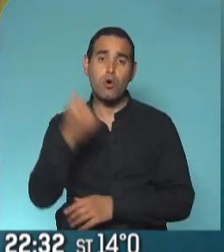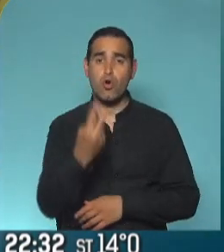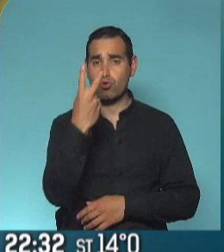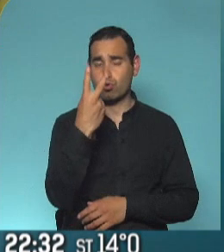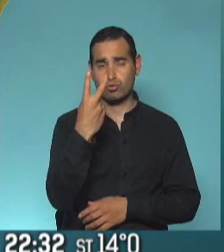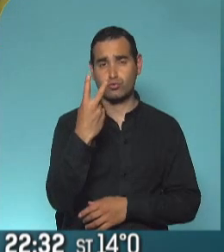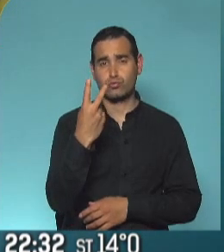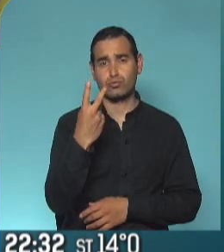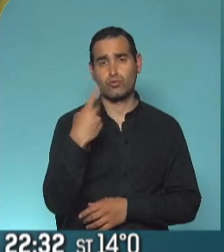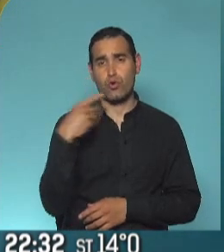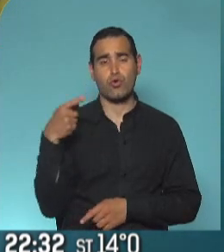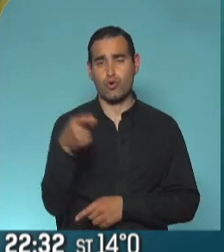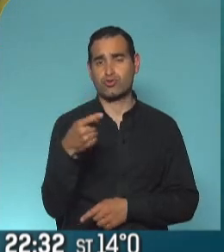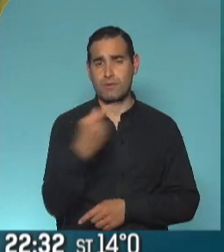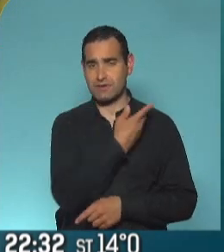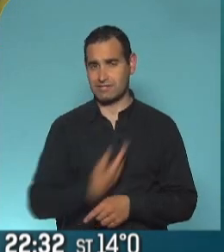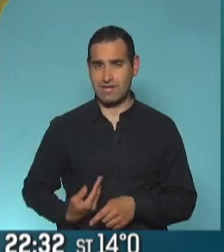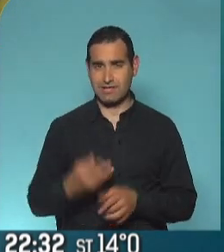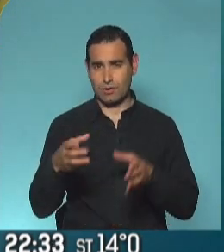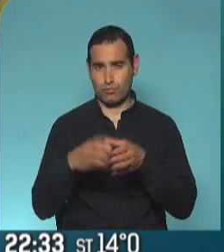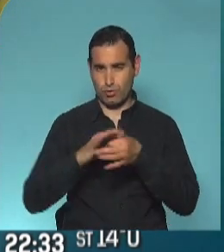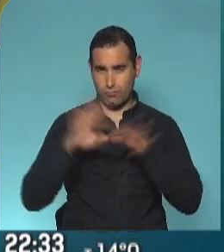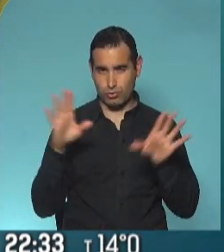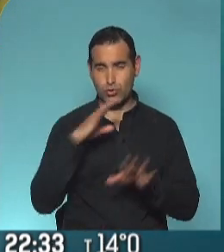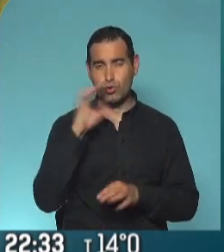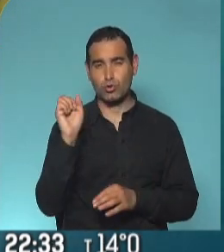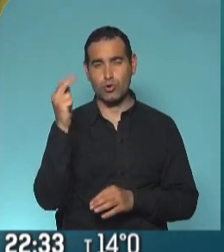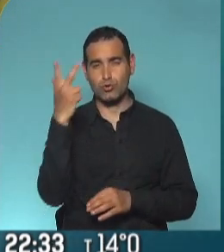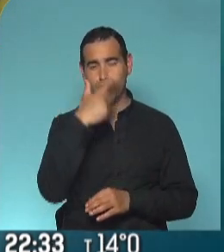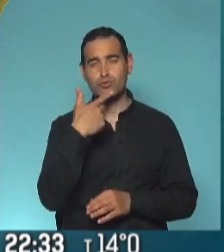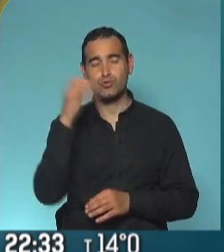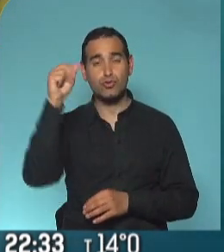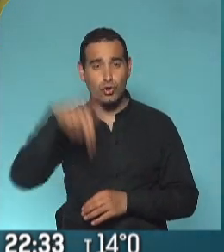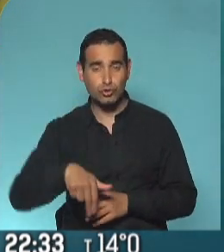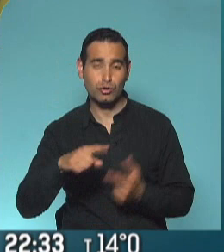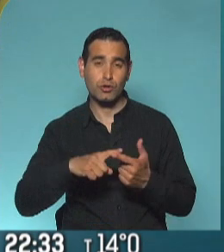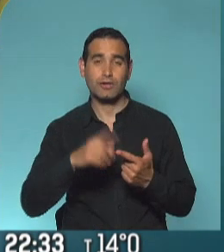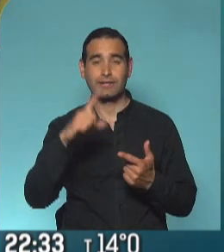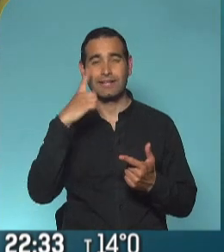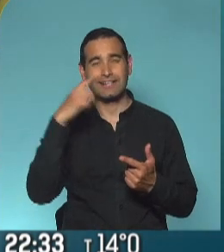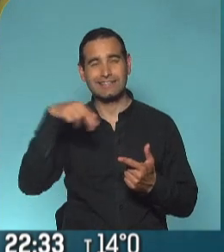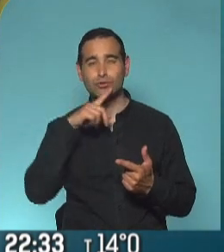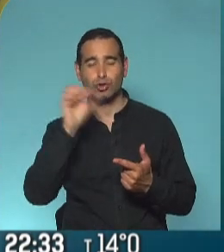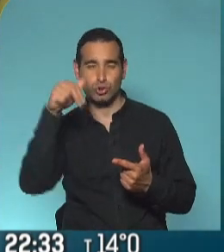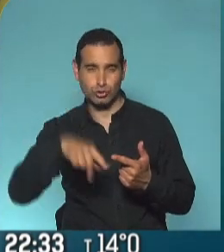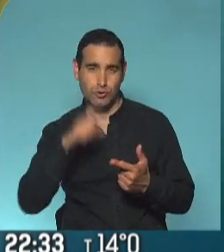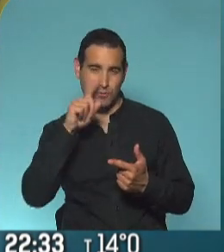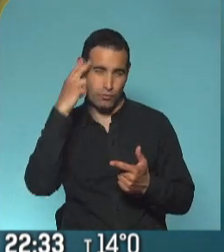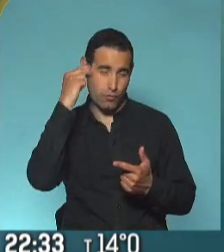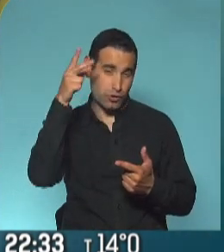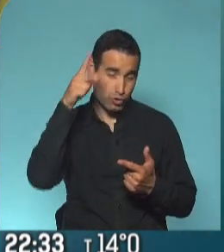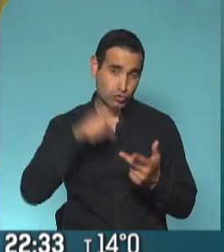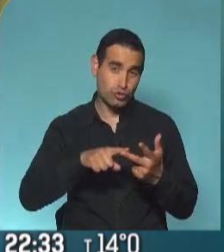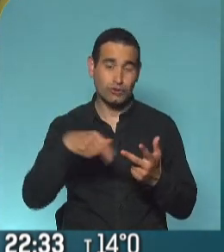contra presidentes del Partido Demócrata: Andrew Johnson, 1869, Bill Clinton, 1998. Richard